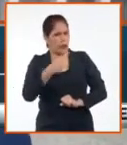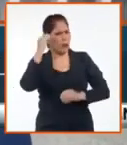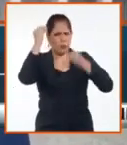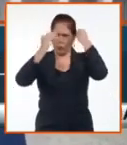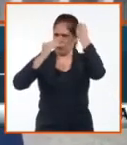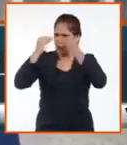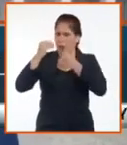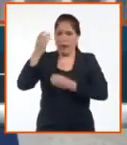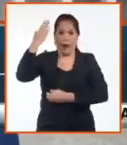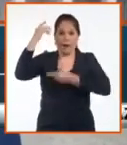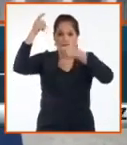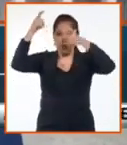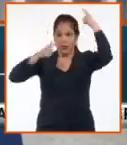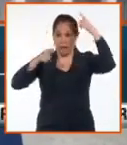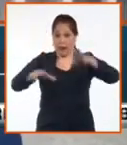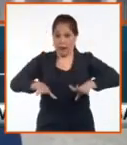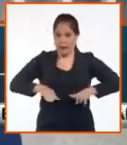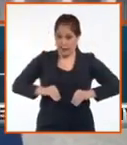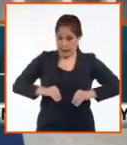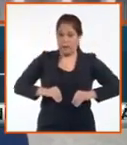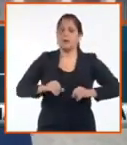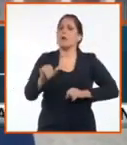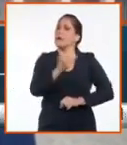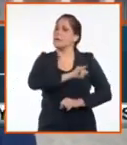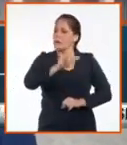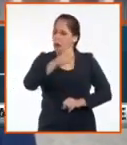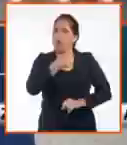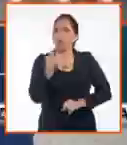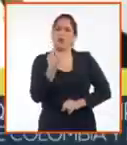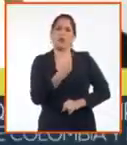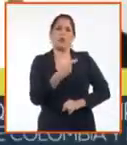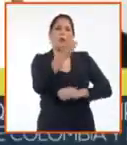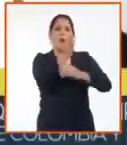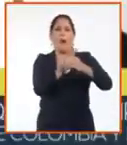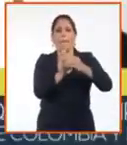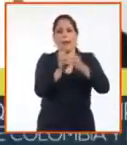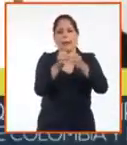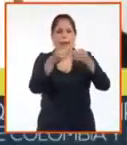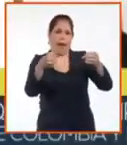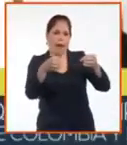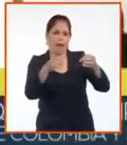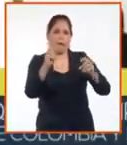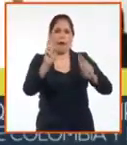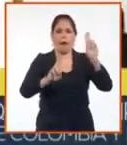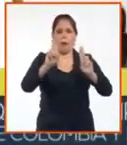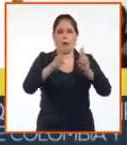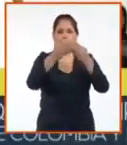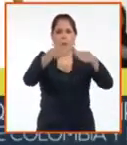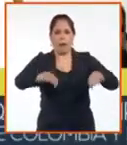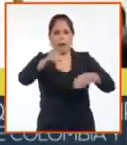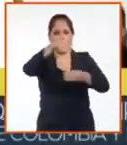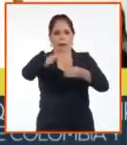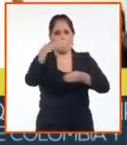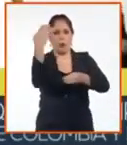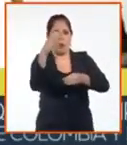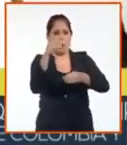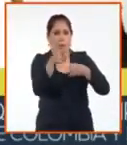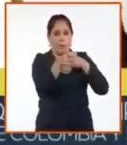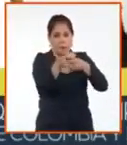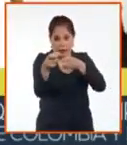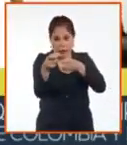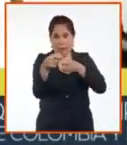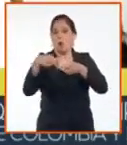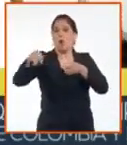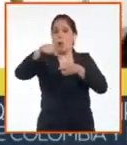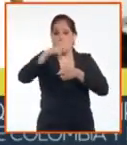comandante chávez aceptamos asumir el carácter de garante de las negociaciones de acuerdos de paz del gobierno colombiano con la guerrilla del rn esto lo dijo ayer